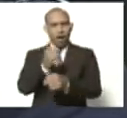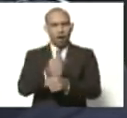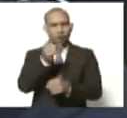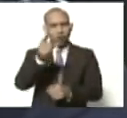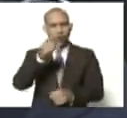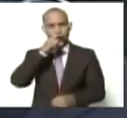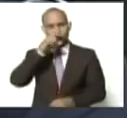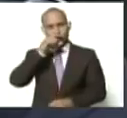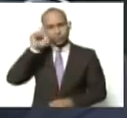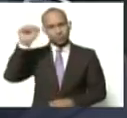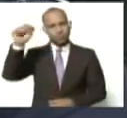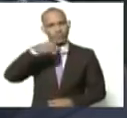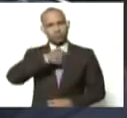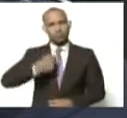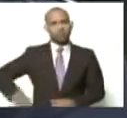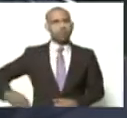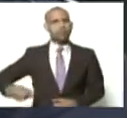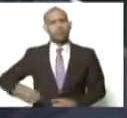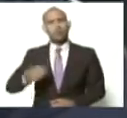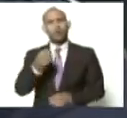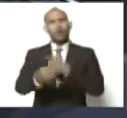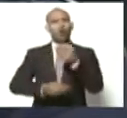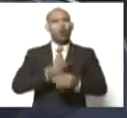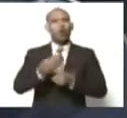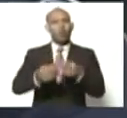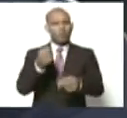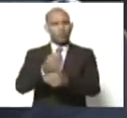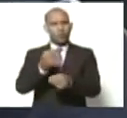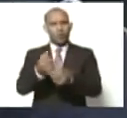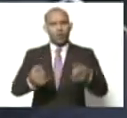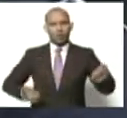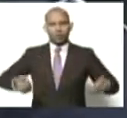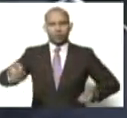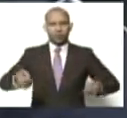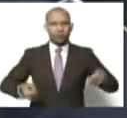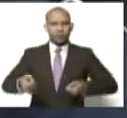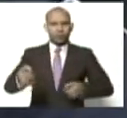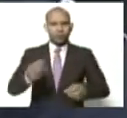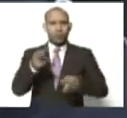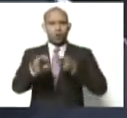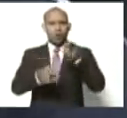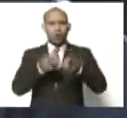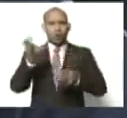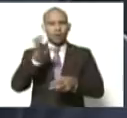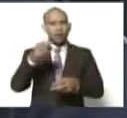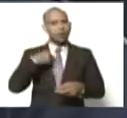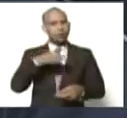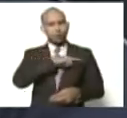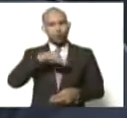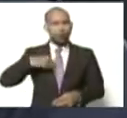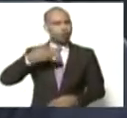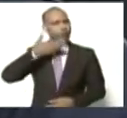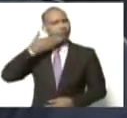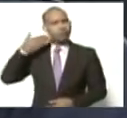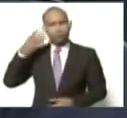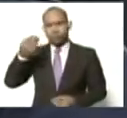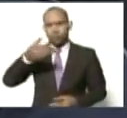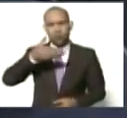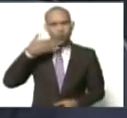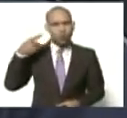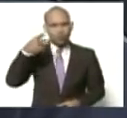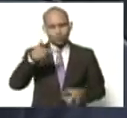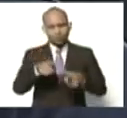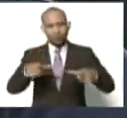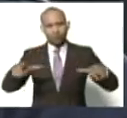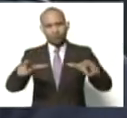usted, presidente, como trabajador del metro. Orgullosos, orgullosas nos sentimos de tener un presidente de la clase obrera, un presidente de los